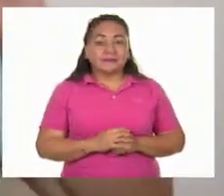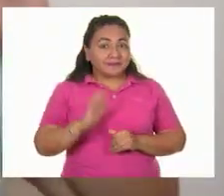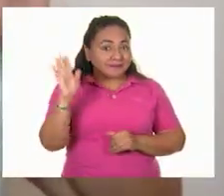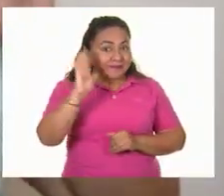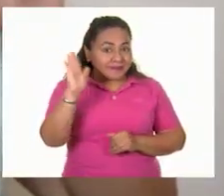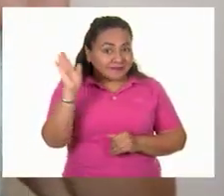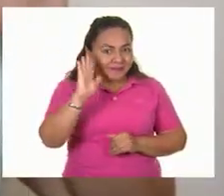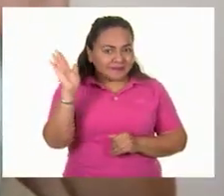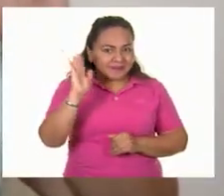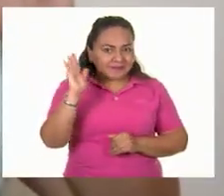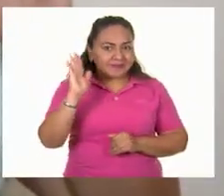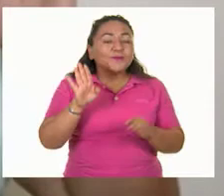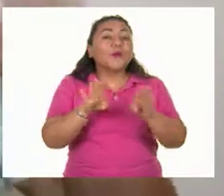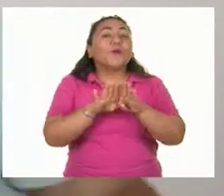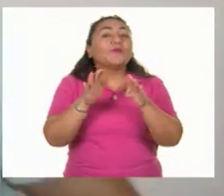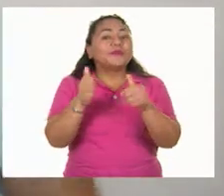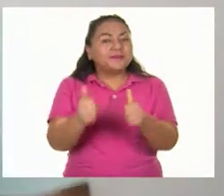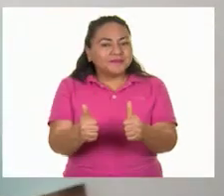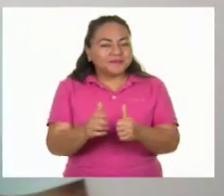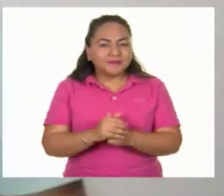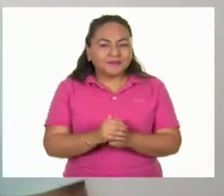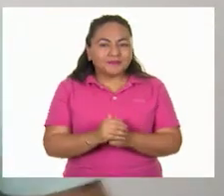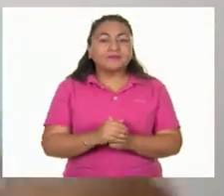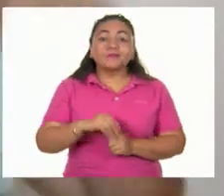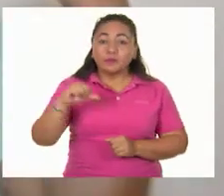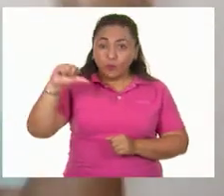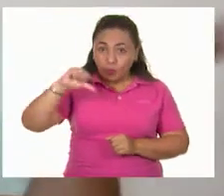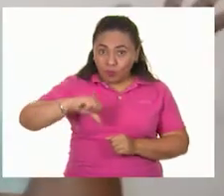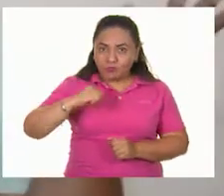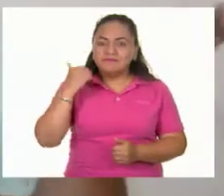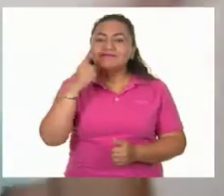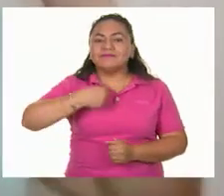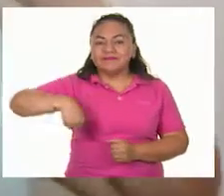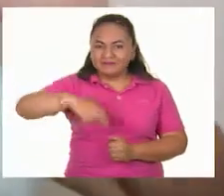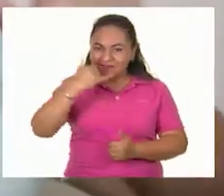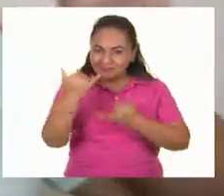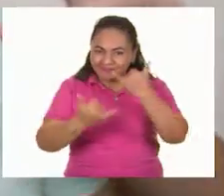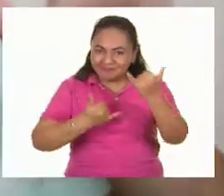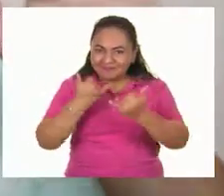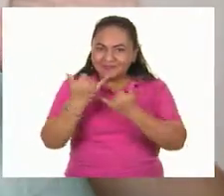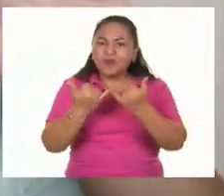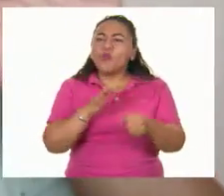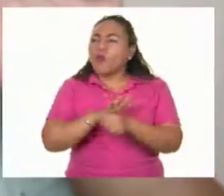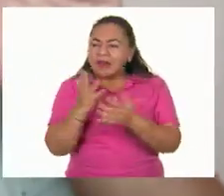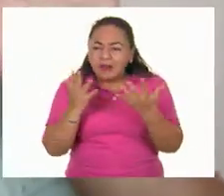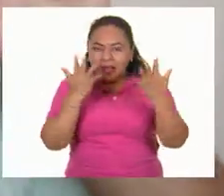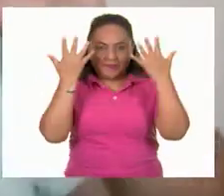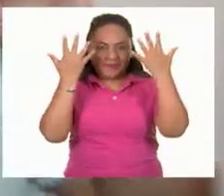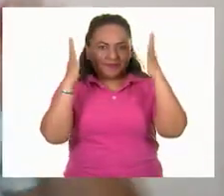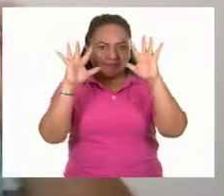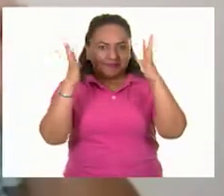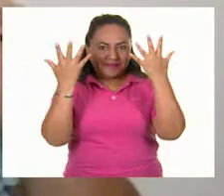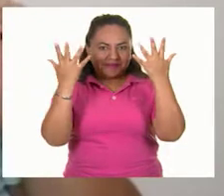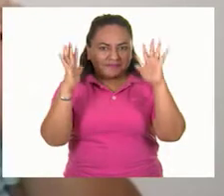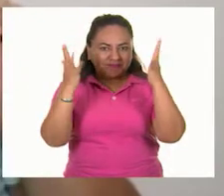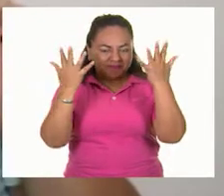¡Hola! ¿Cómo estás? Hoy jugaremos con las manos.